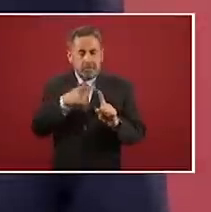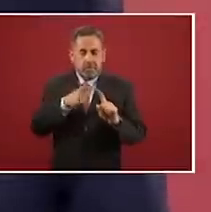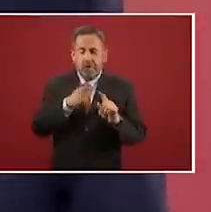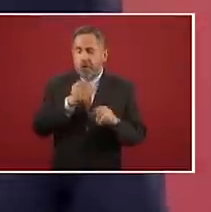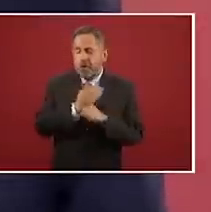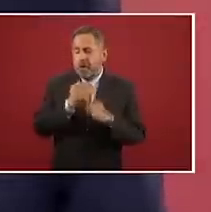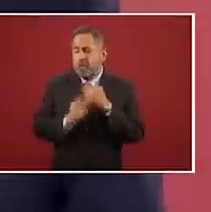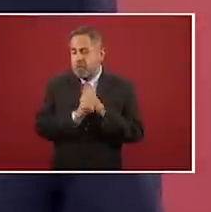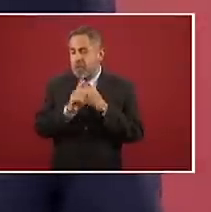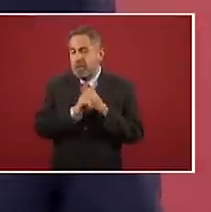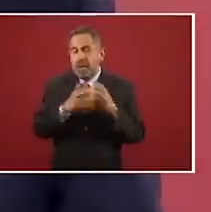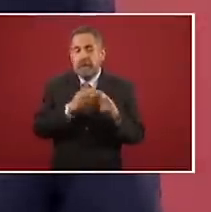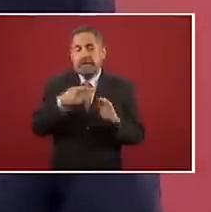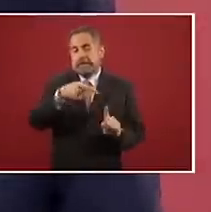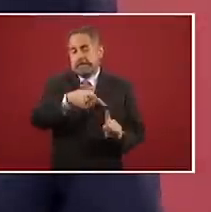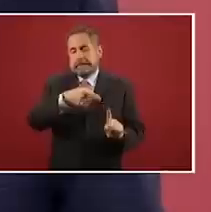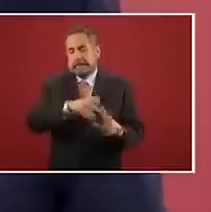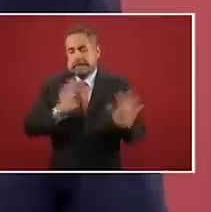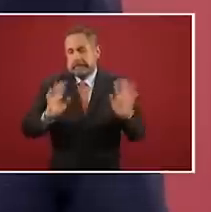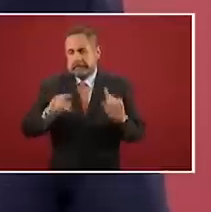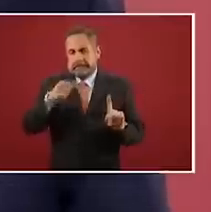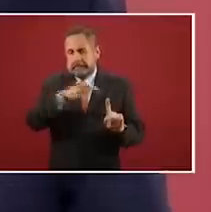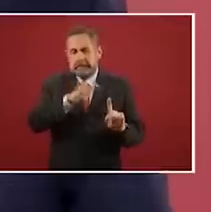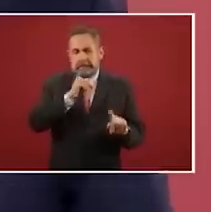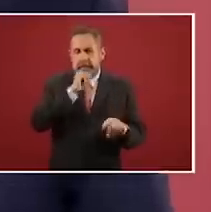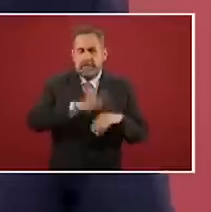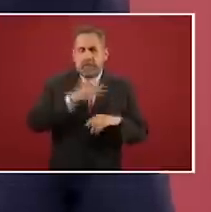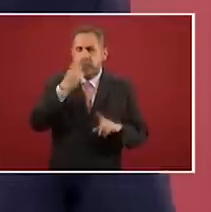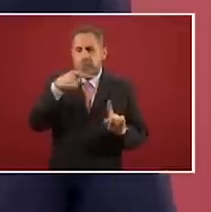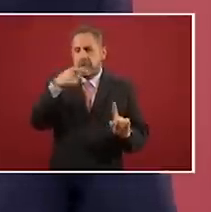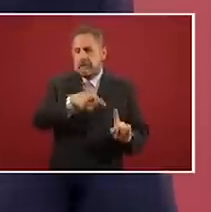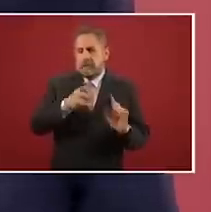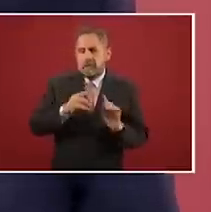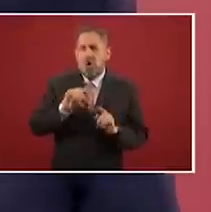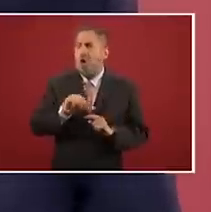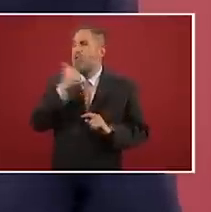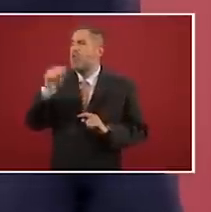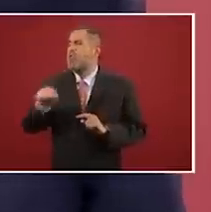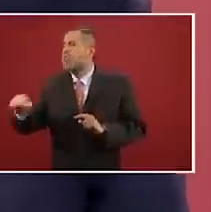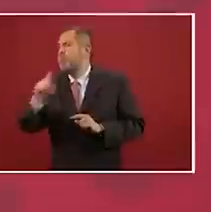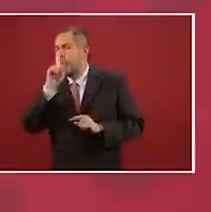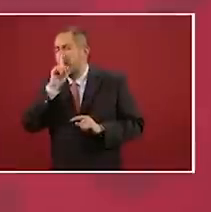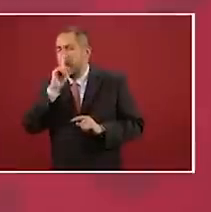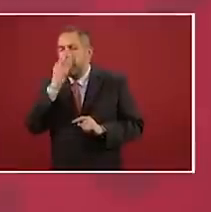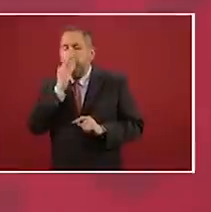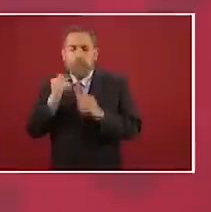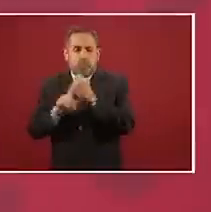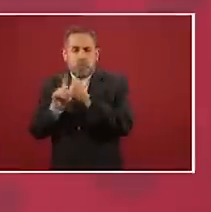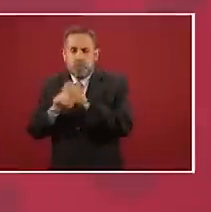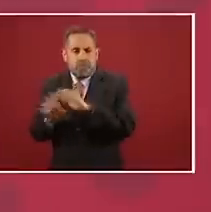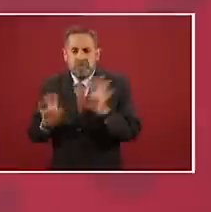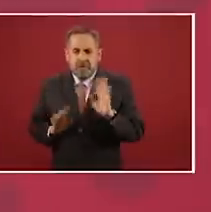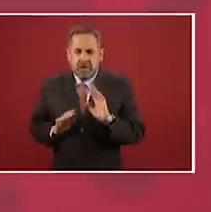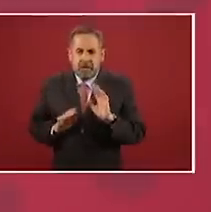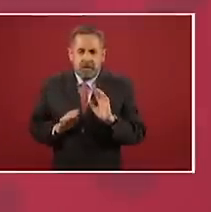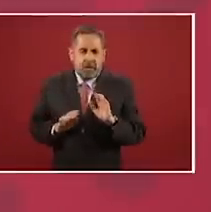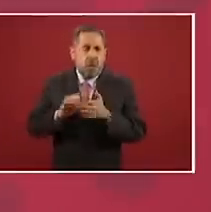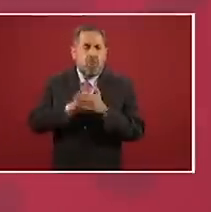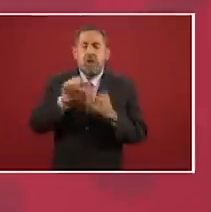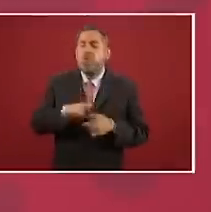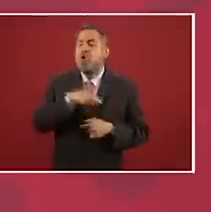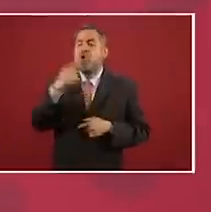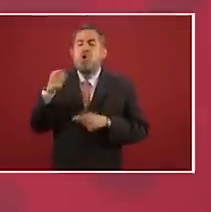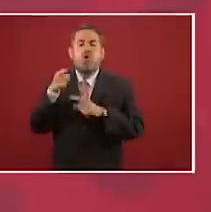emproblemado es ese gasoducto. En los otros no hay problema. Ya el gasoducto, por